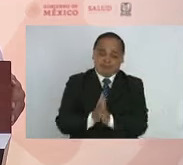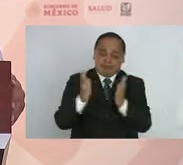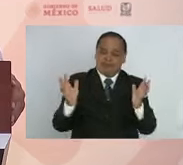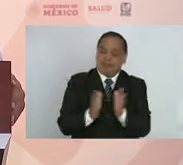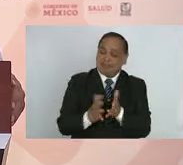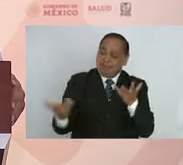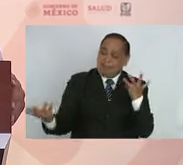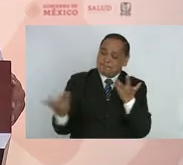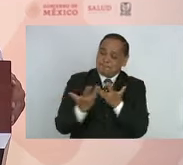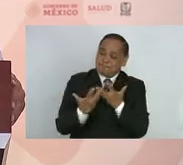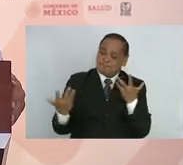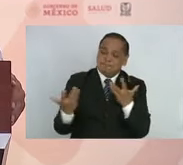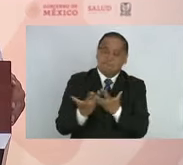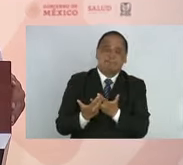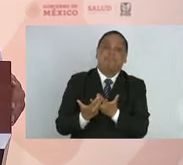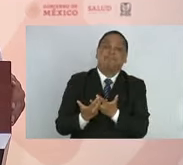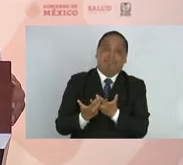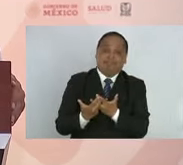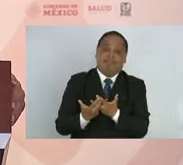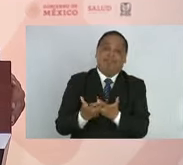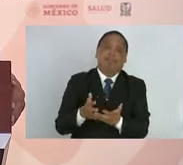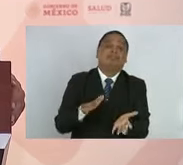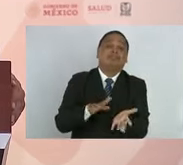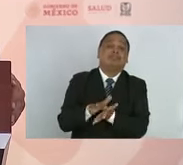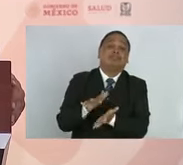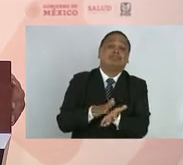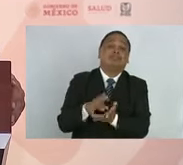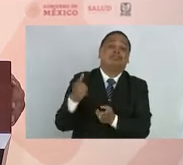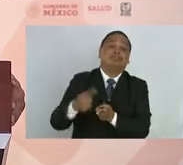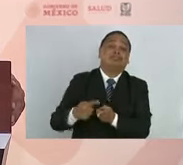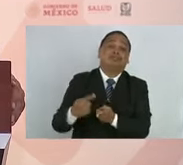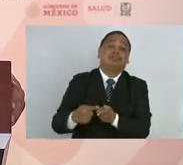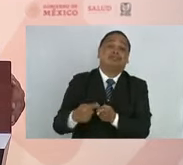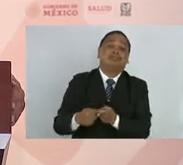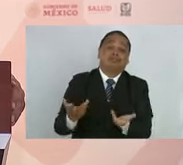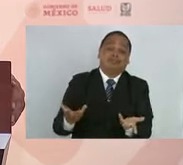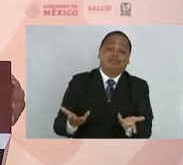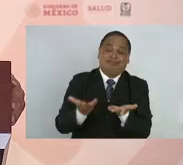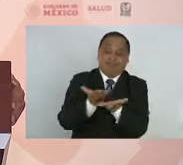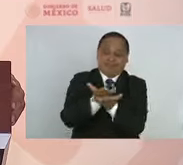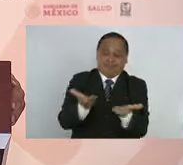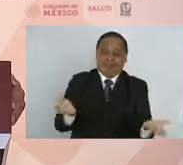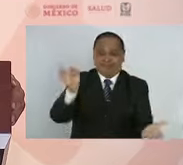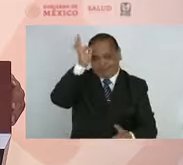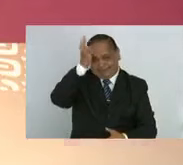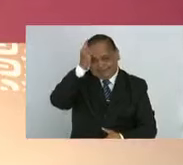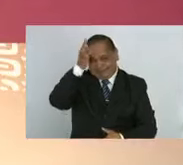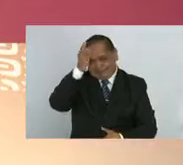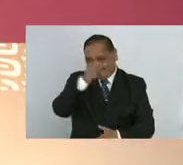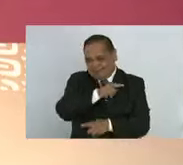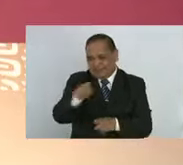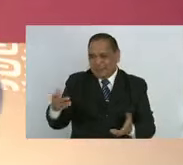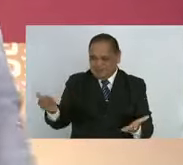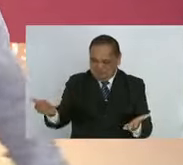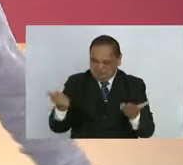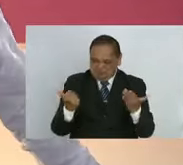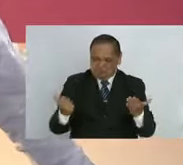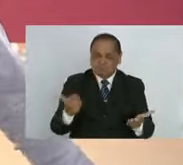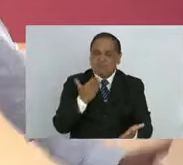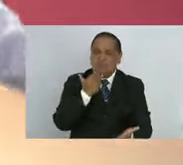integral, con el apoyo de muchos servidores públicos. Ya